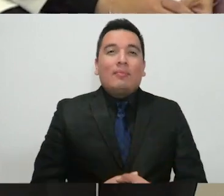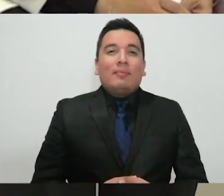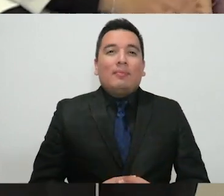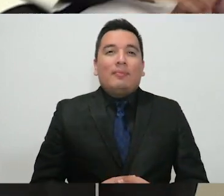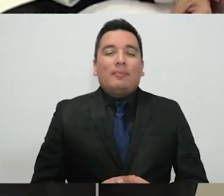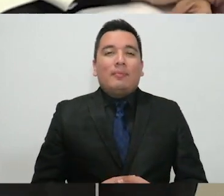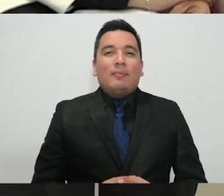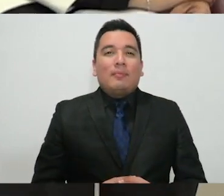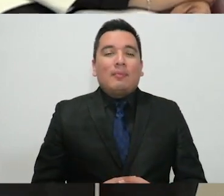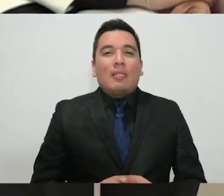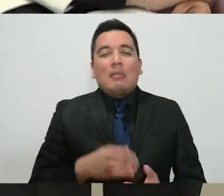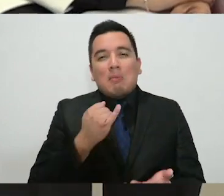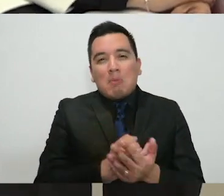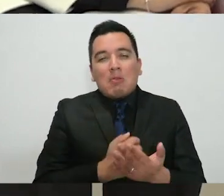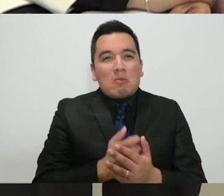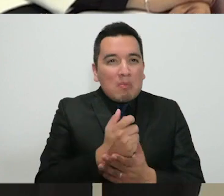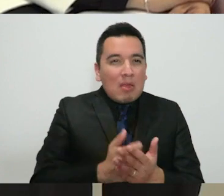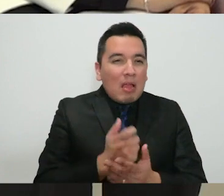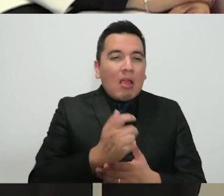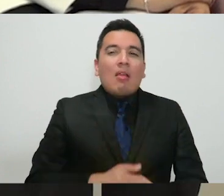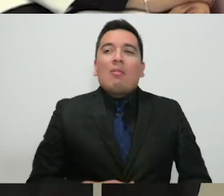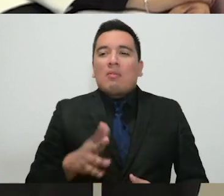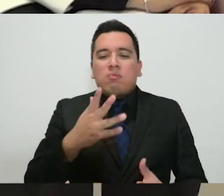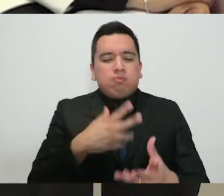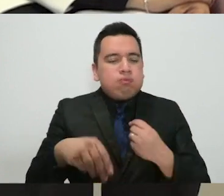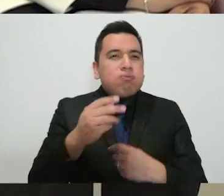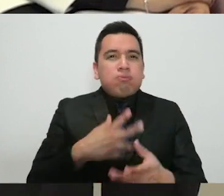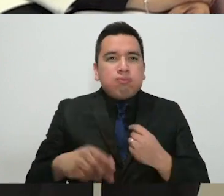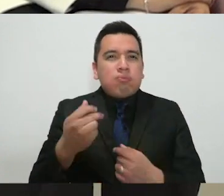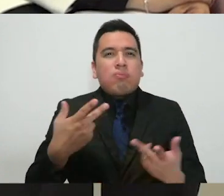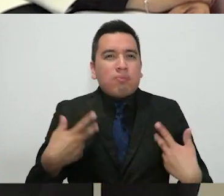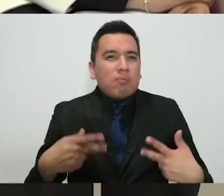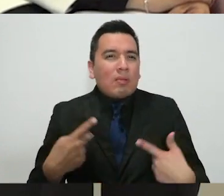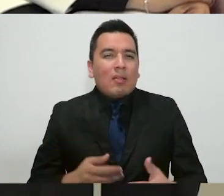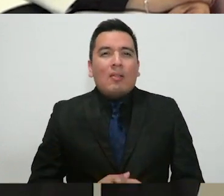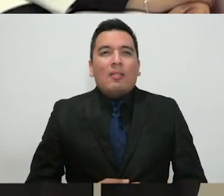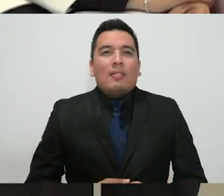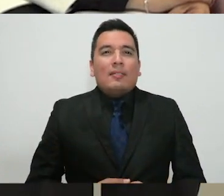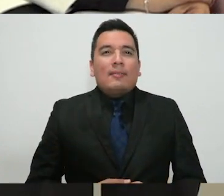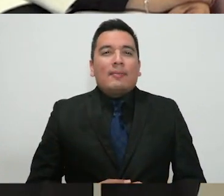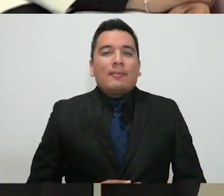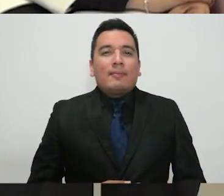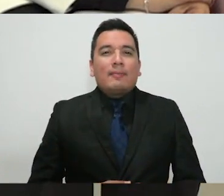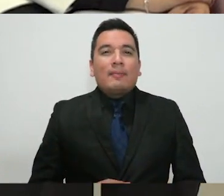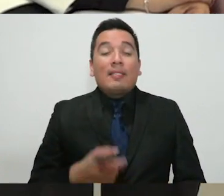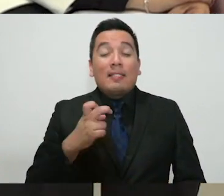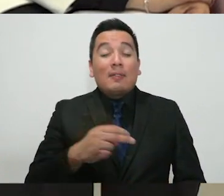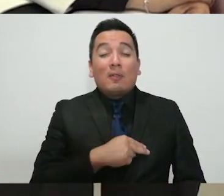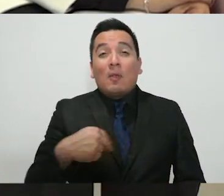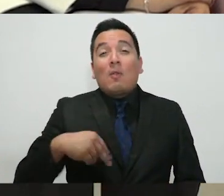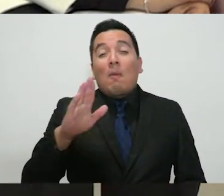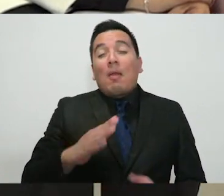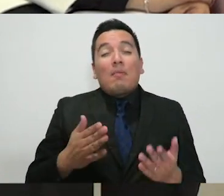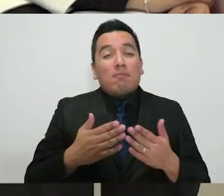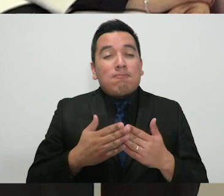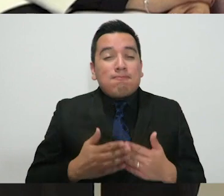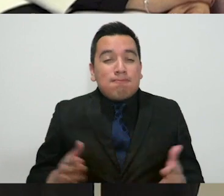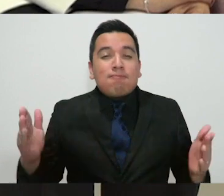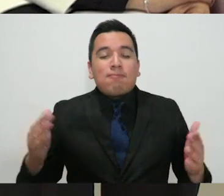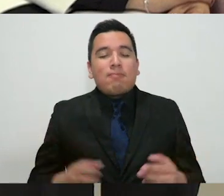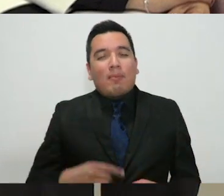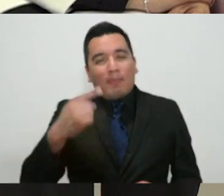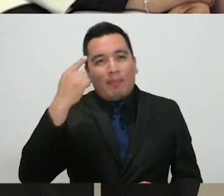la que ciertamente pagan impuestos, conviven con las personas, y esto es abrir